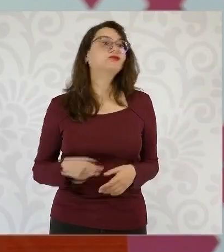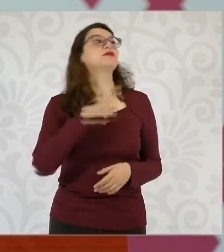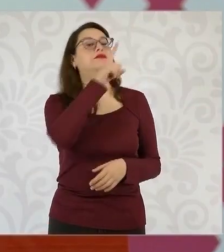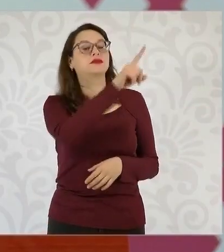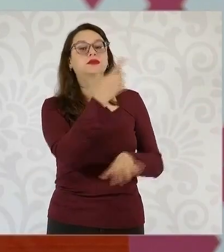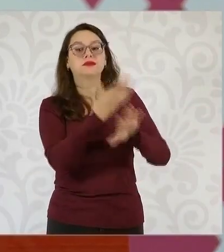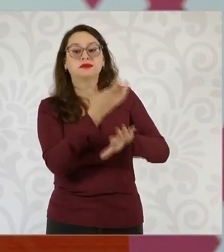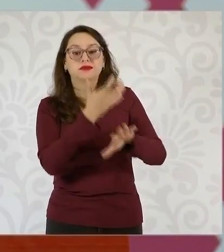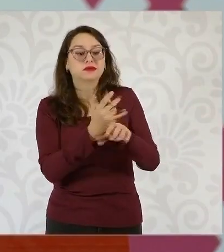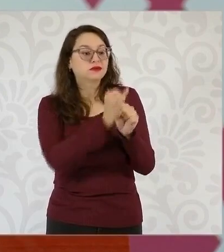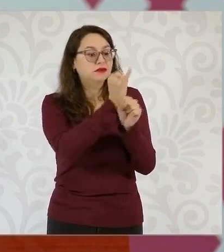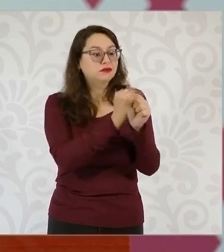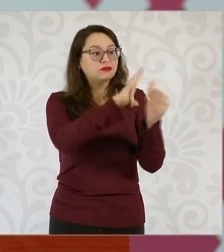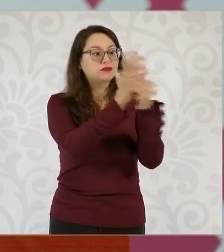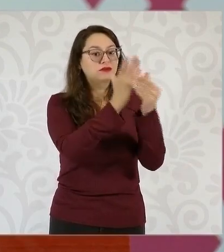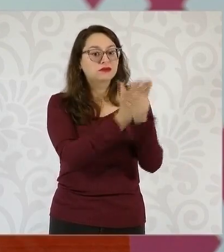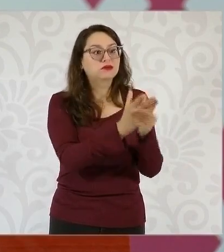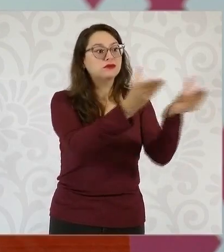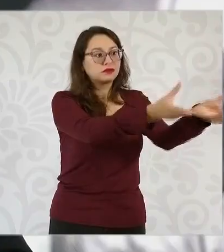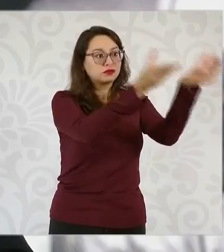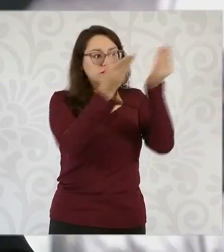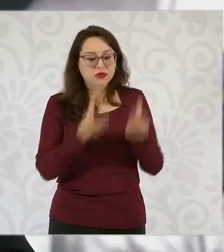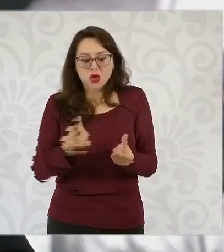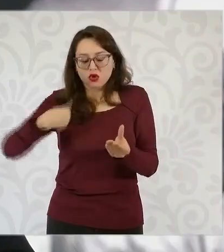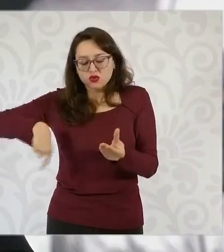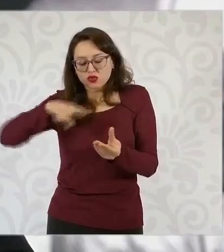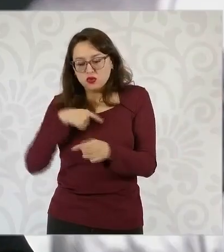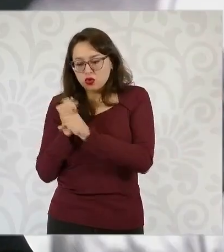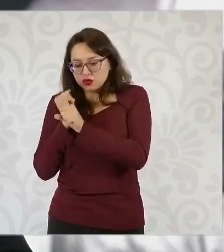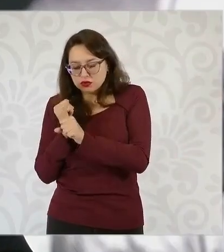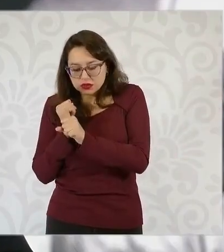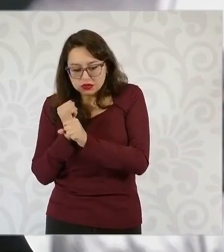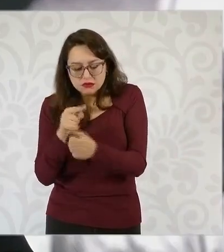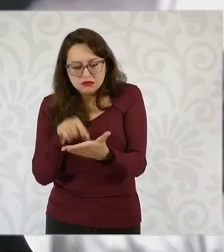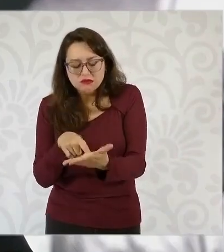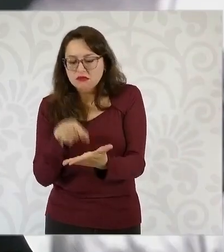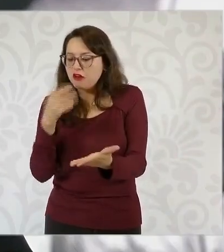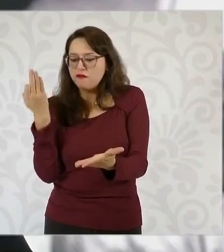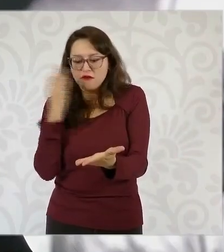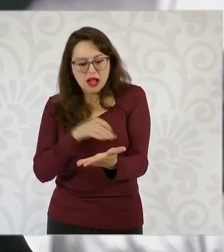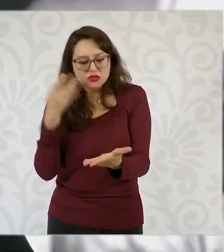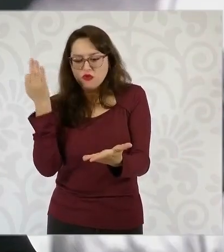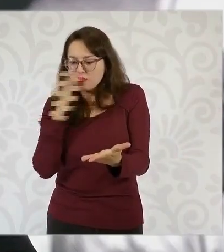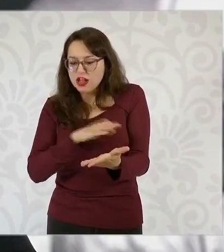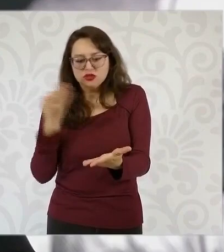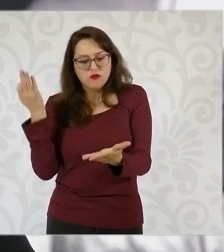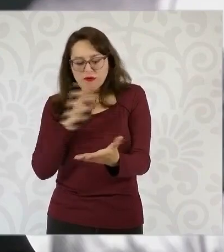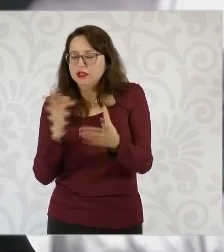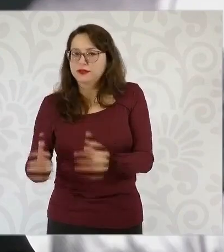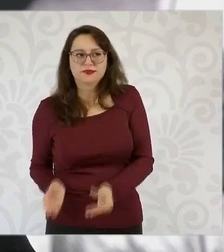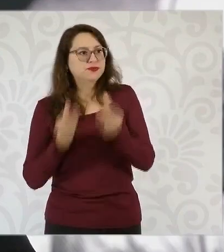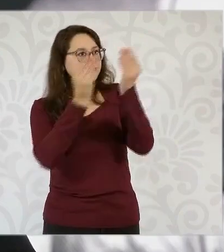esto, ellos mandaron eso, nosotros lo investigamos, demostramos que las pruebas eran absolutamente falsas, se lo dimos